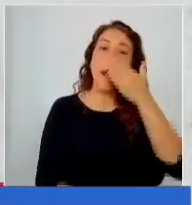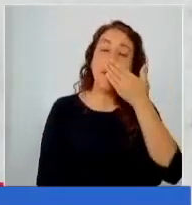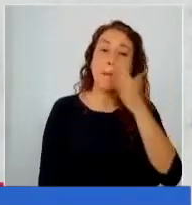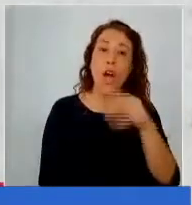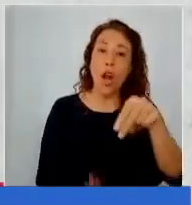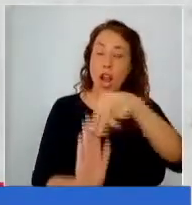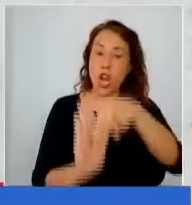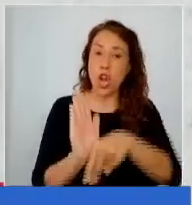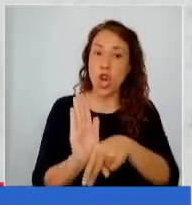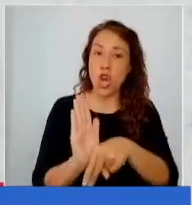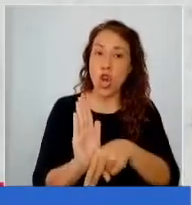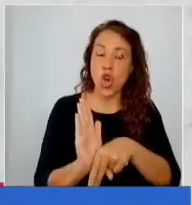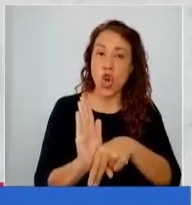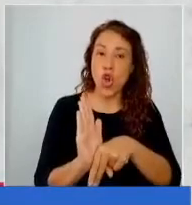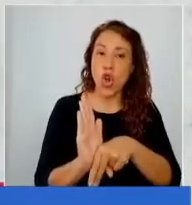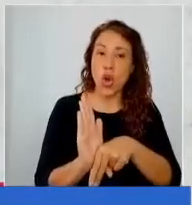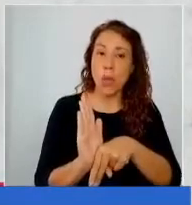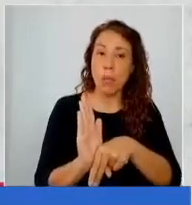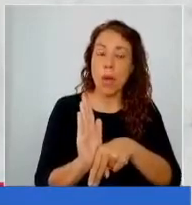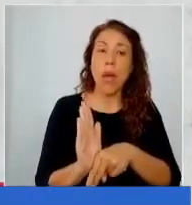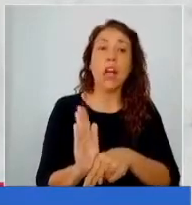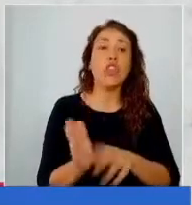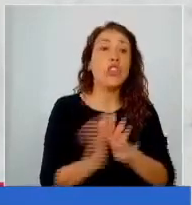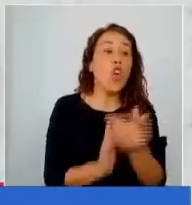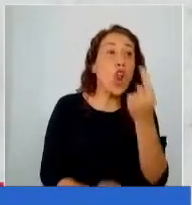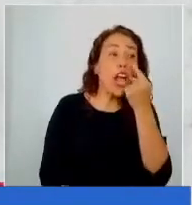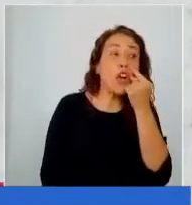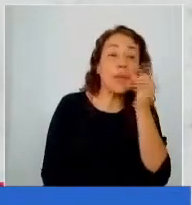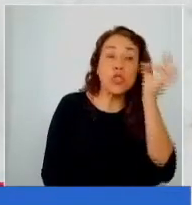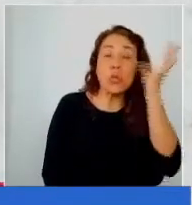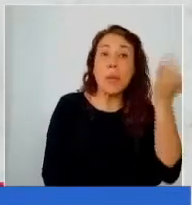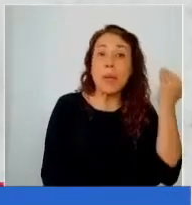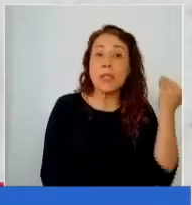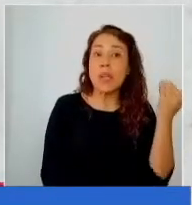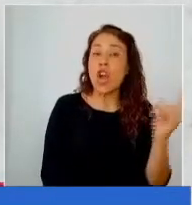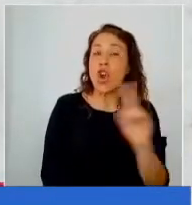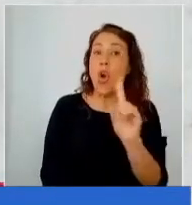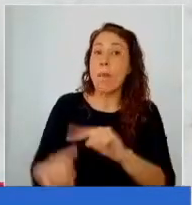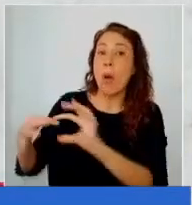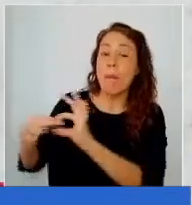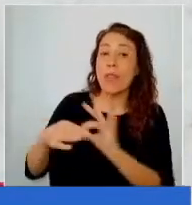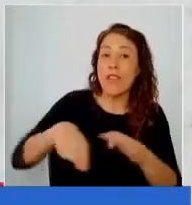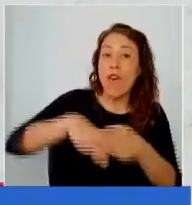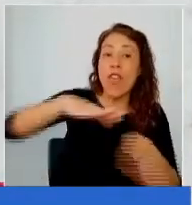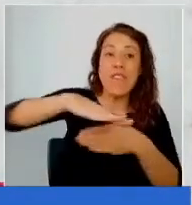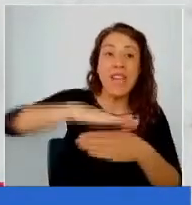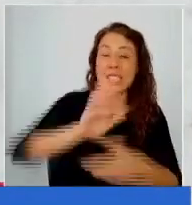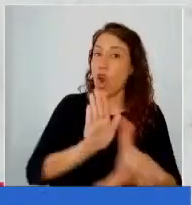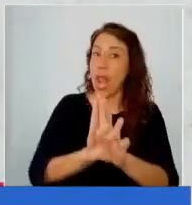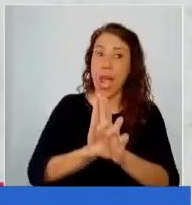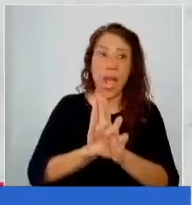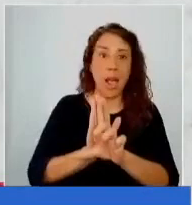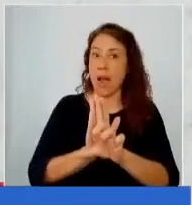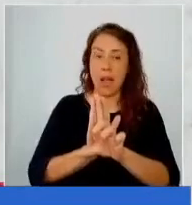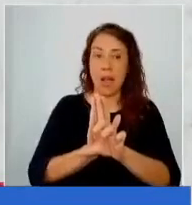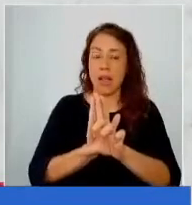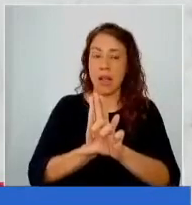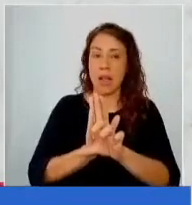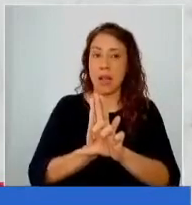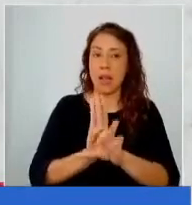los hechos que hemos conocido no son producto de vacíos legales o que falta